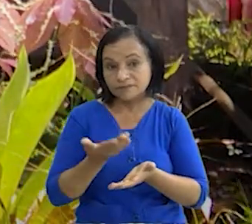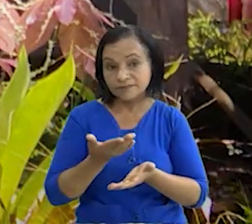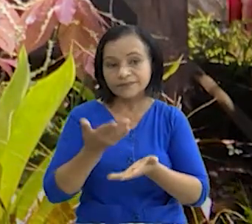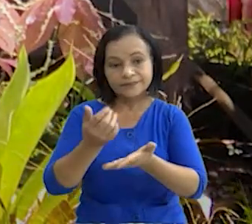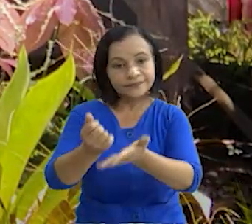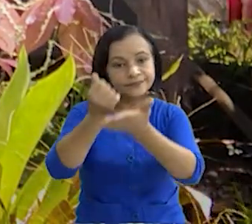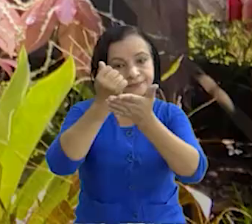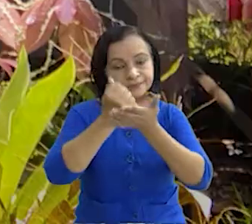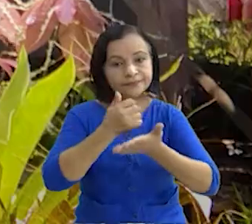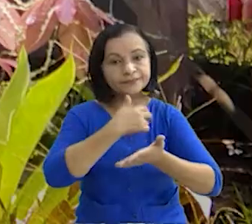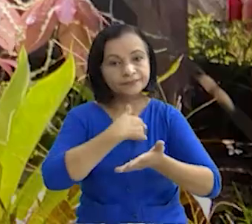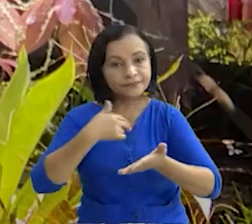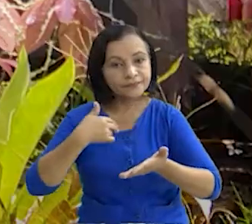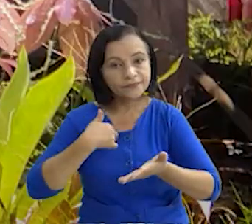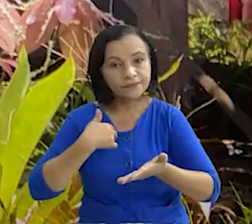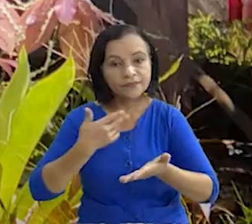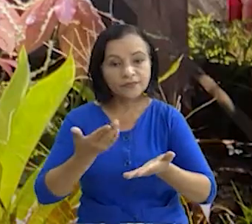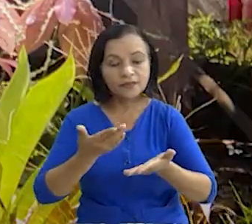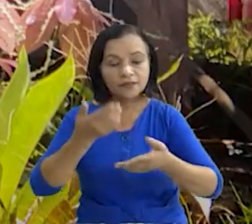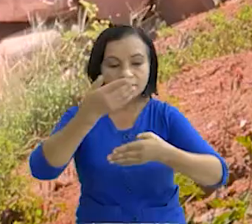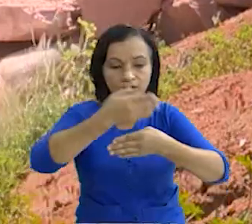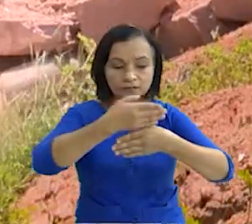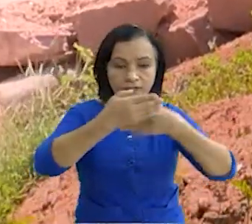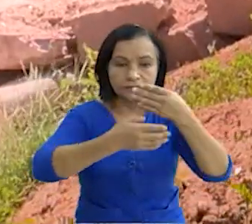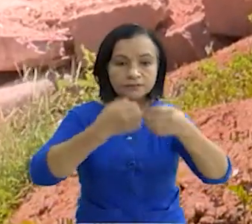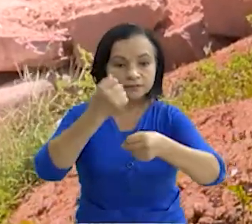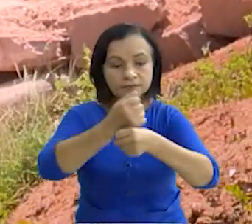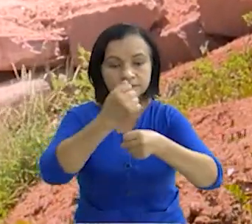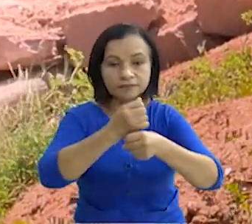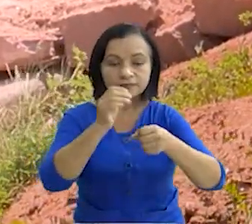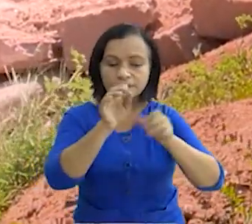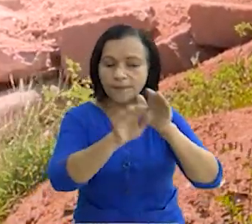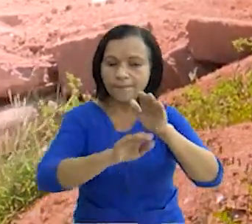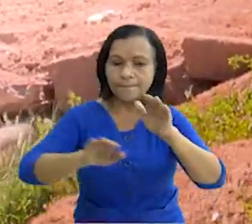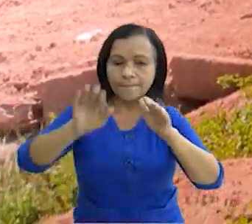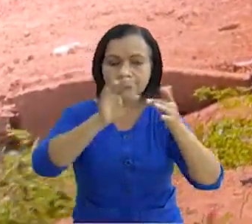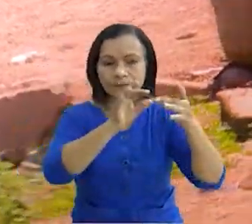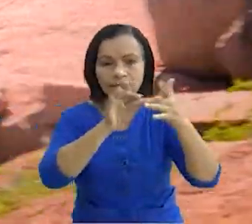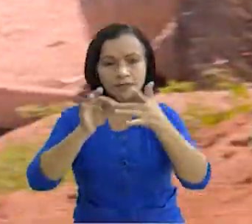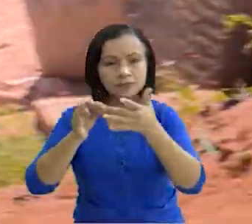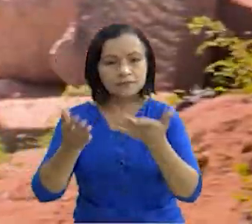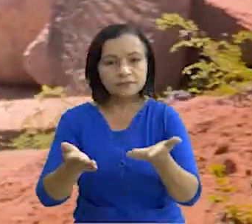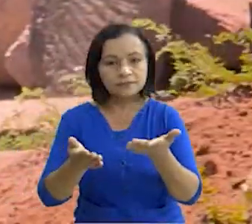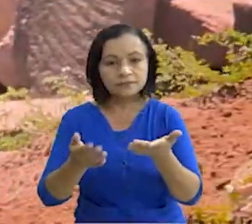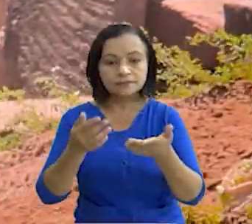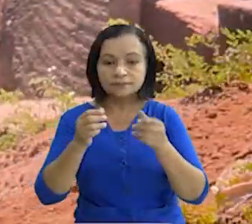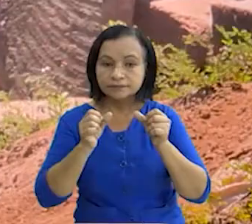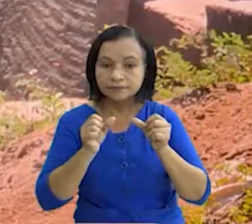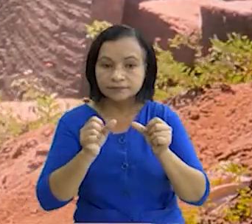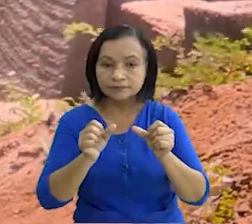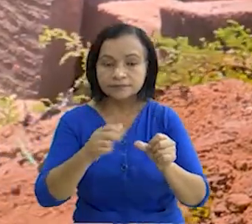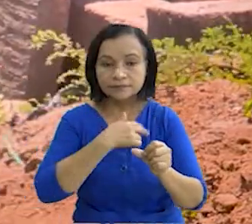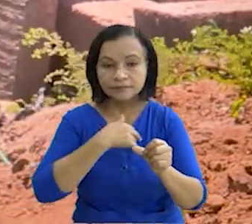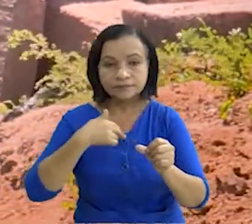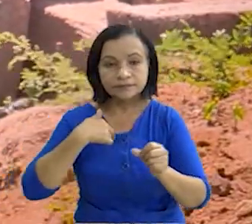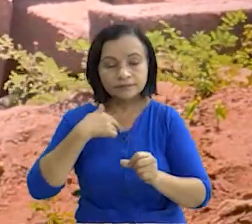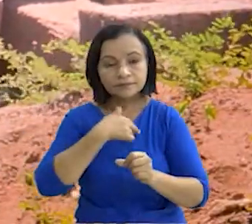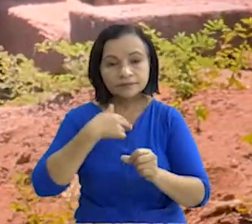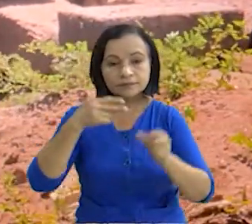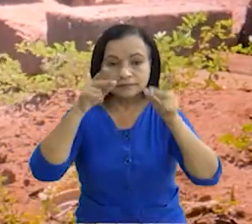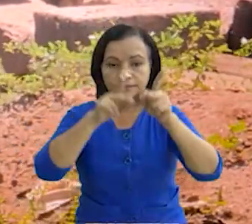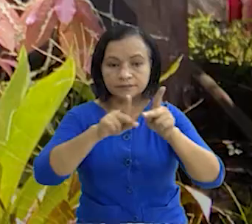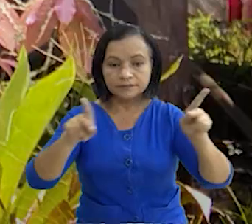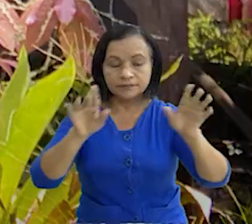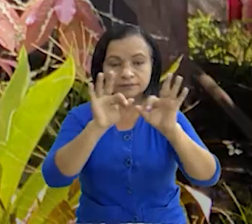permitir a nosotros hacer obras de mitigación más grandes. Entonces, y a seguir implementando los